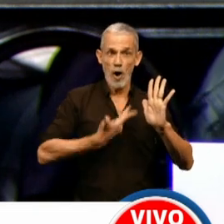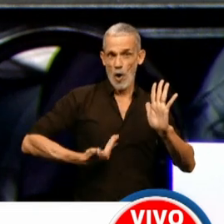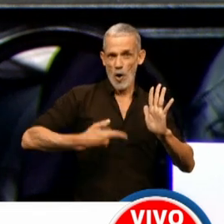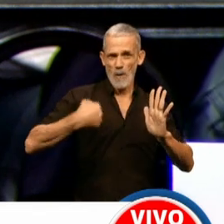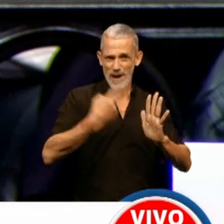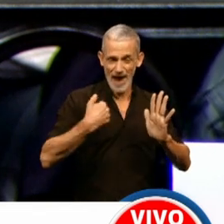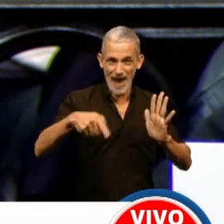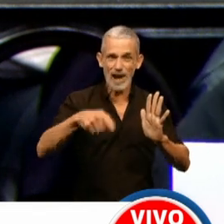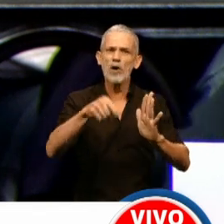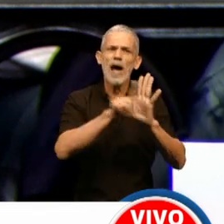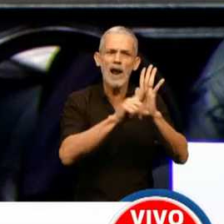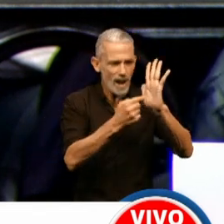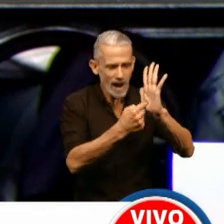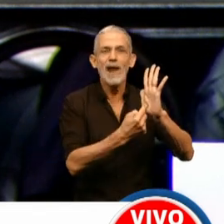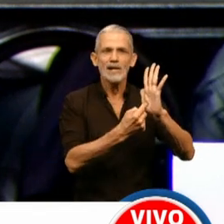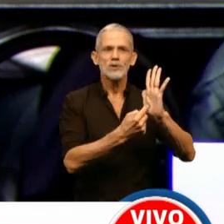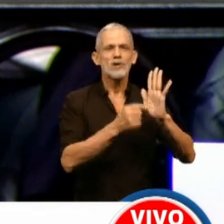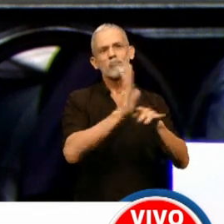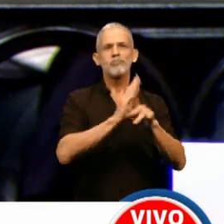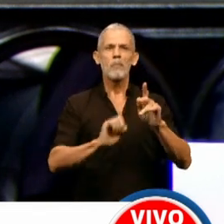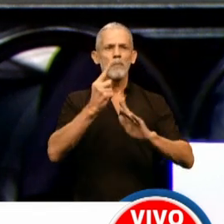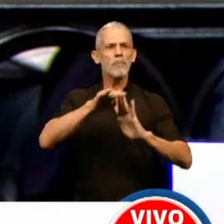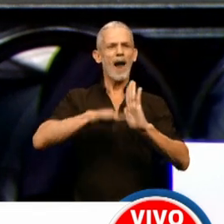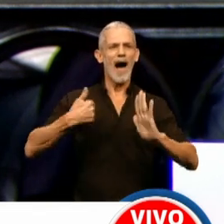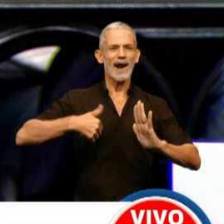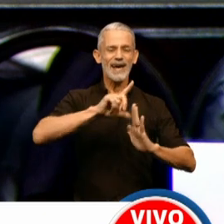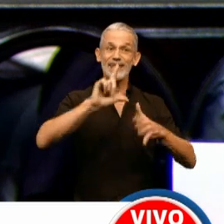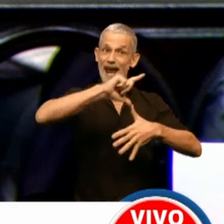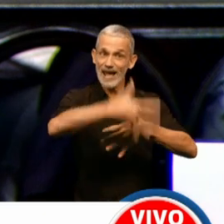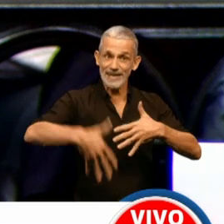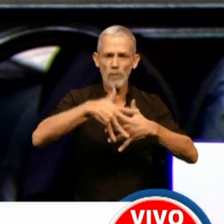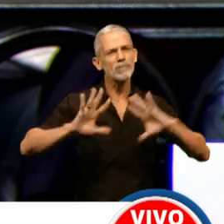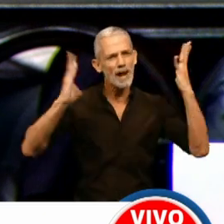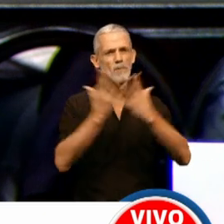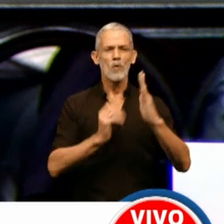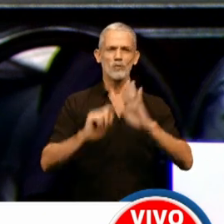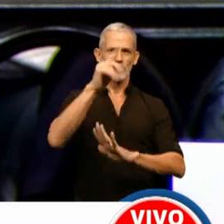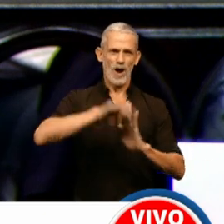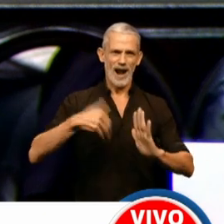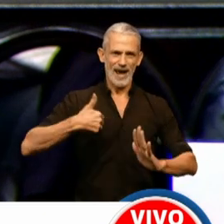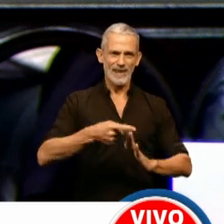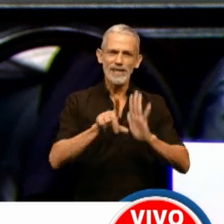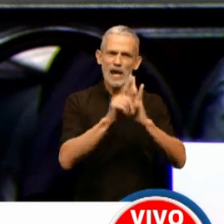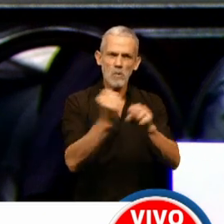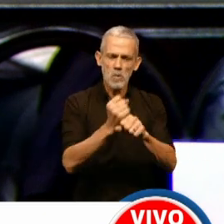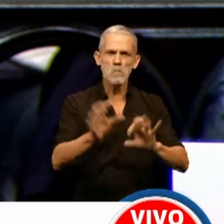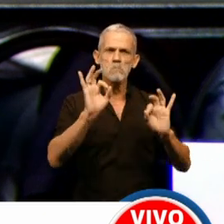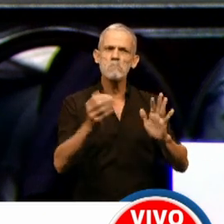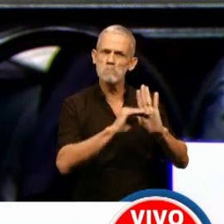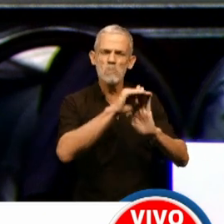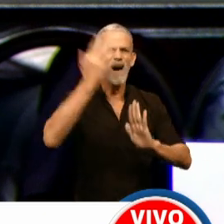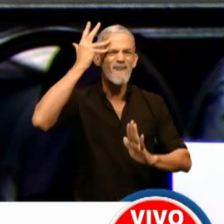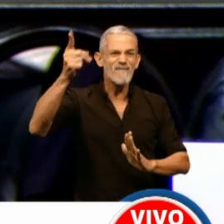y que esas leyes nos ponen pioneras no sólo en latinoamérica en el mundo en el mundo parís